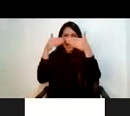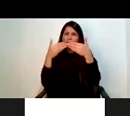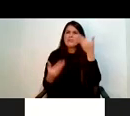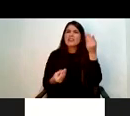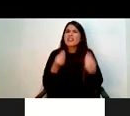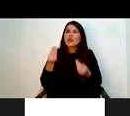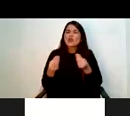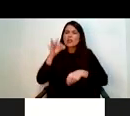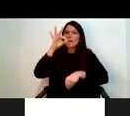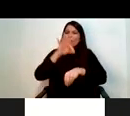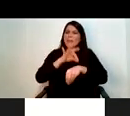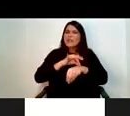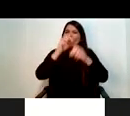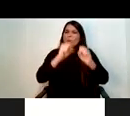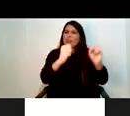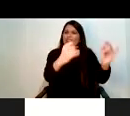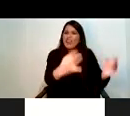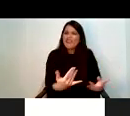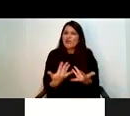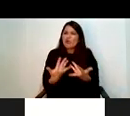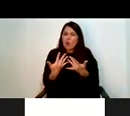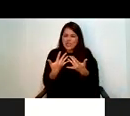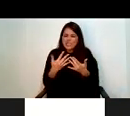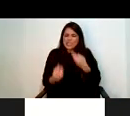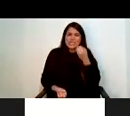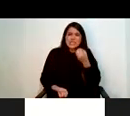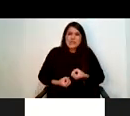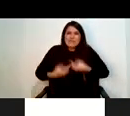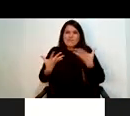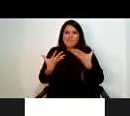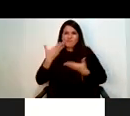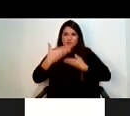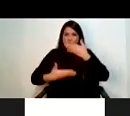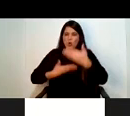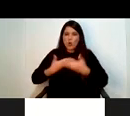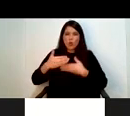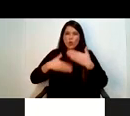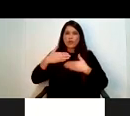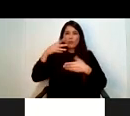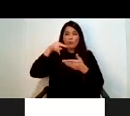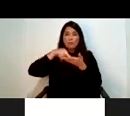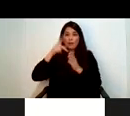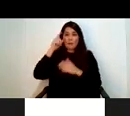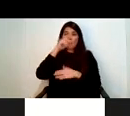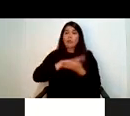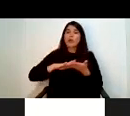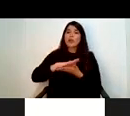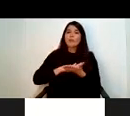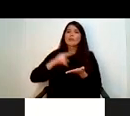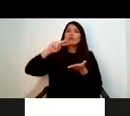influyendo en que se desencadene una conducta problemática? Podría ser, por ejemplo, los trastornos del